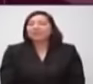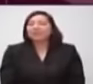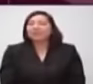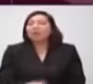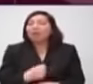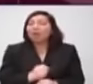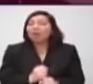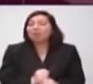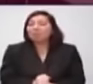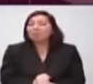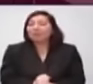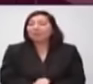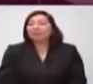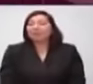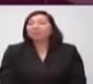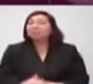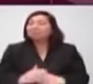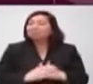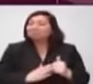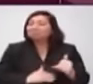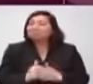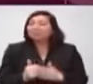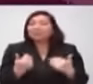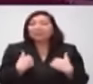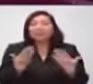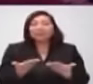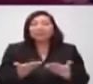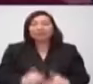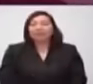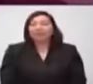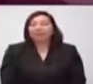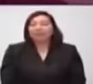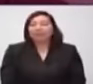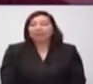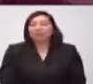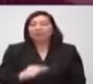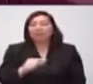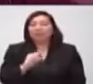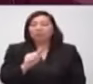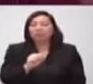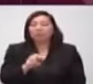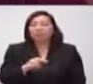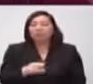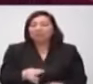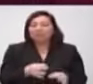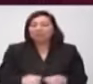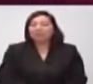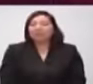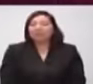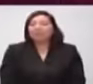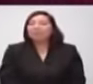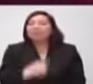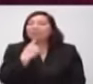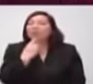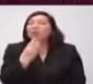En obras de infraestructura va a estar a cargo el señor Guzmán. Va a relatarles y va a